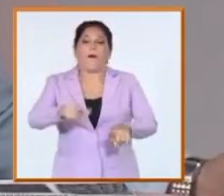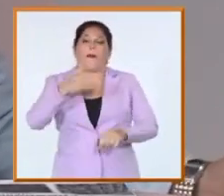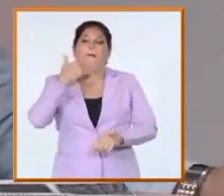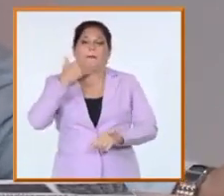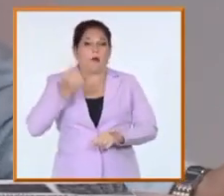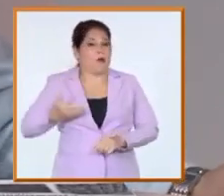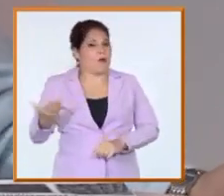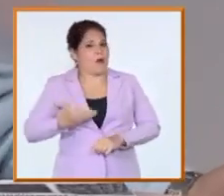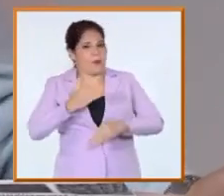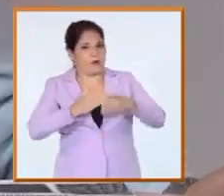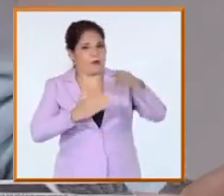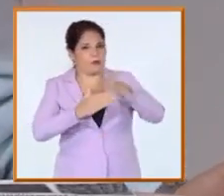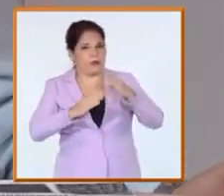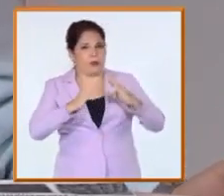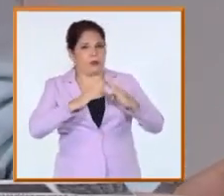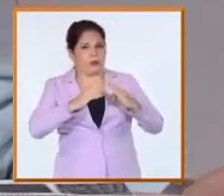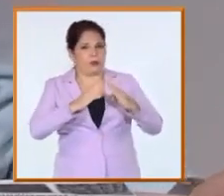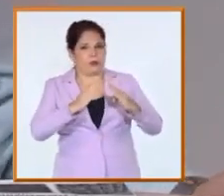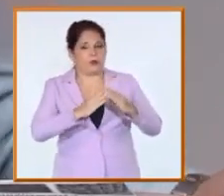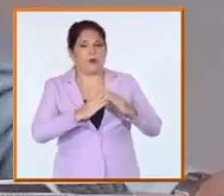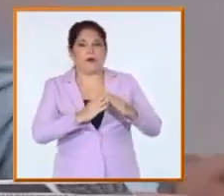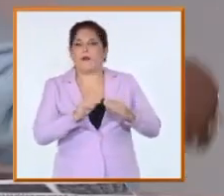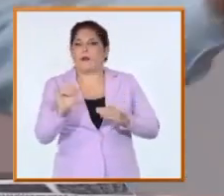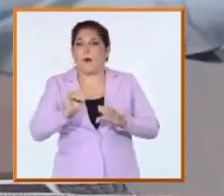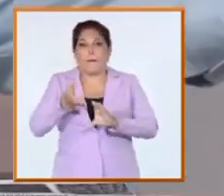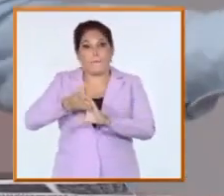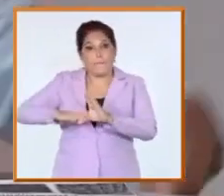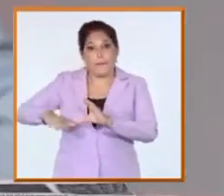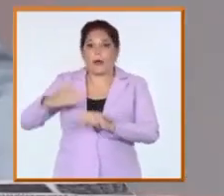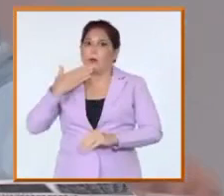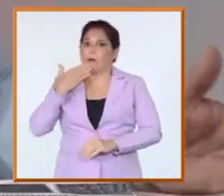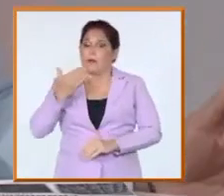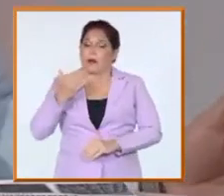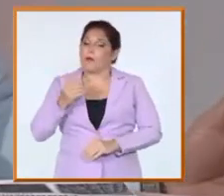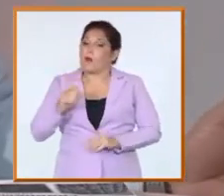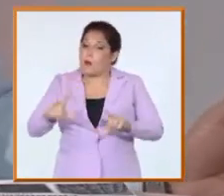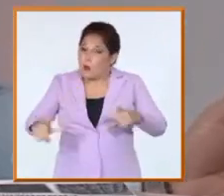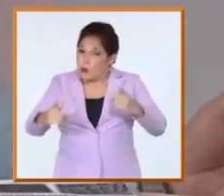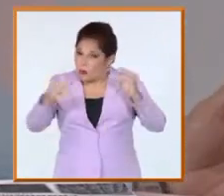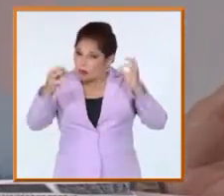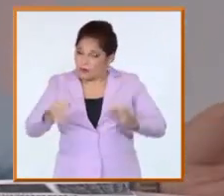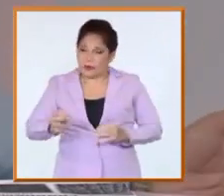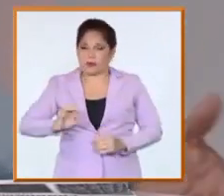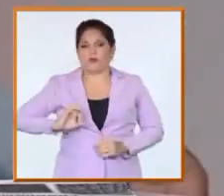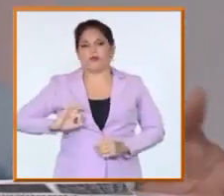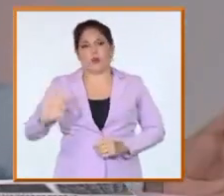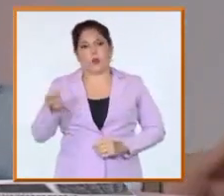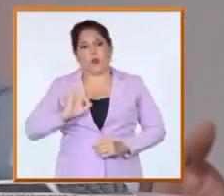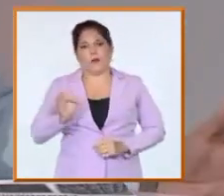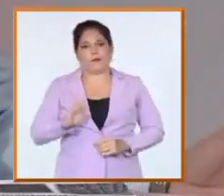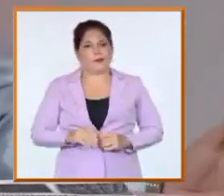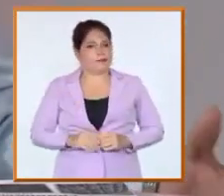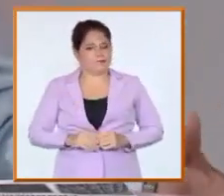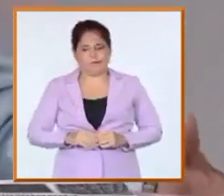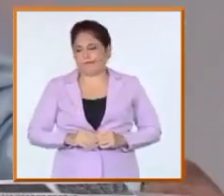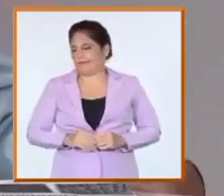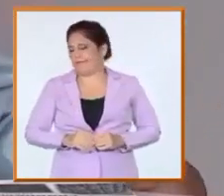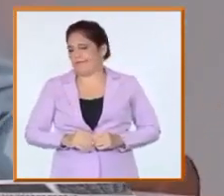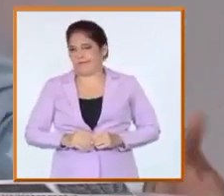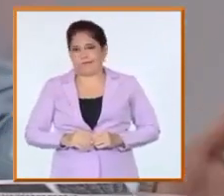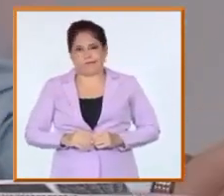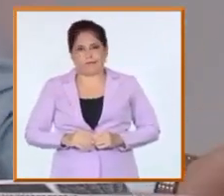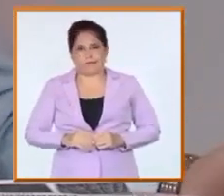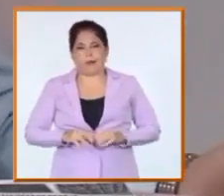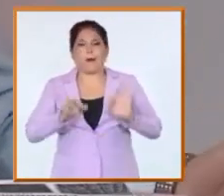mejor ritmo en la producción de elementos de barro pero que está muy lejos de lo que tenemos que lograr también en el barro o sea de las necesidades y la demanda